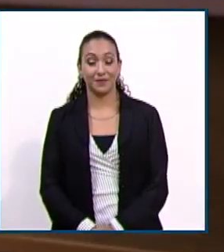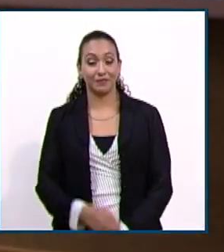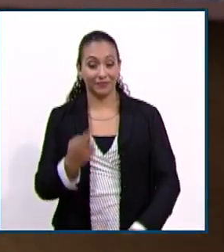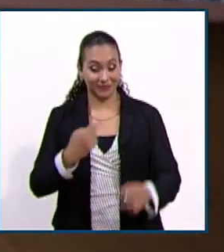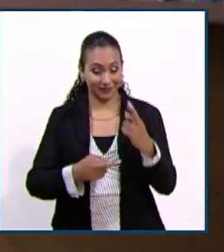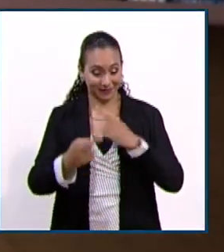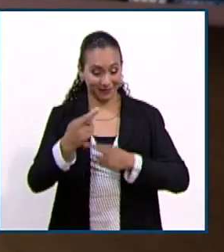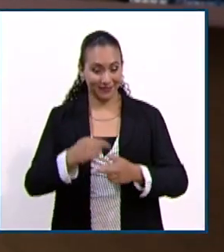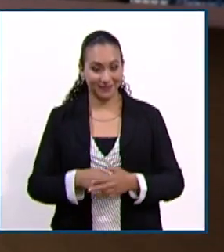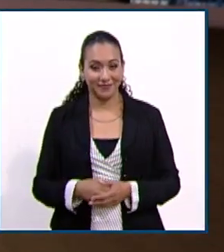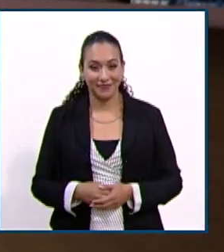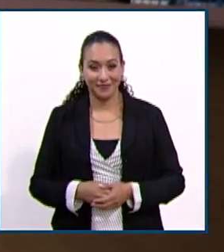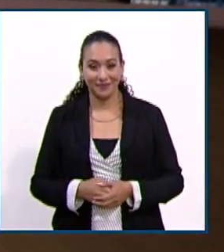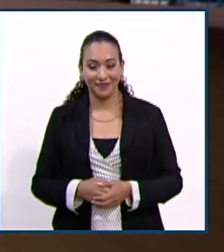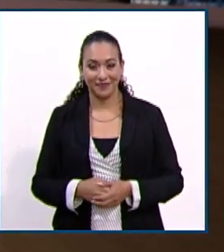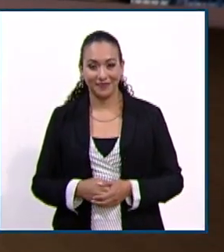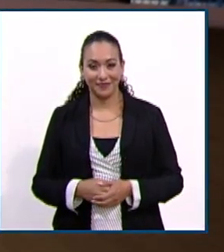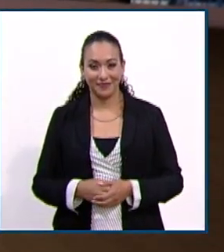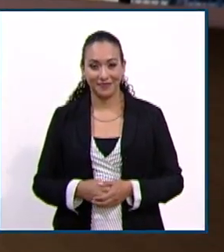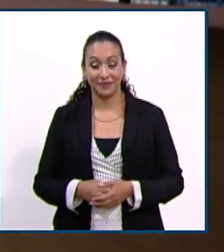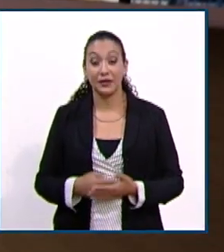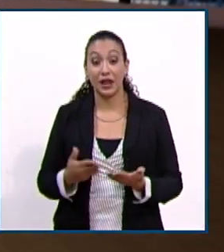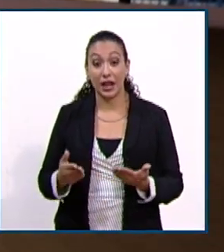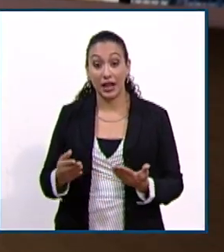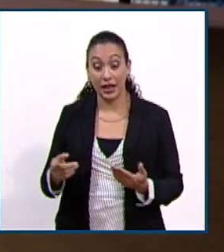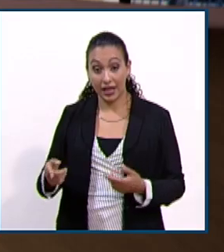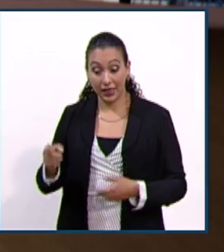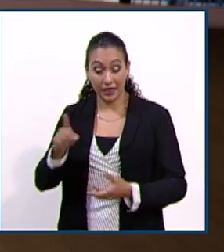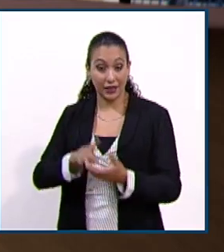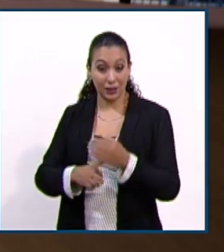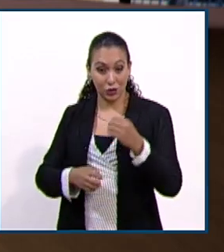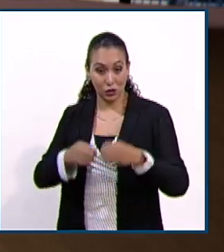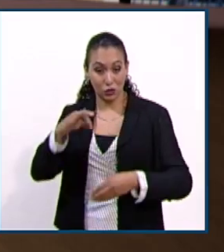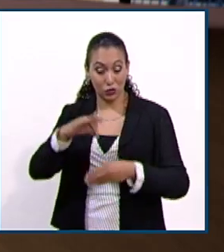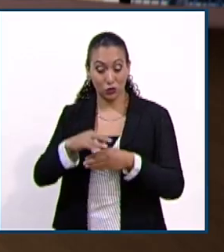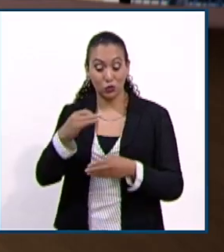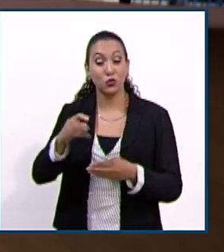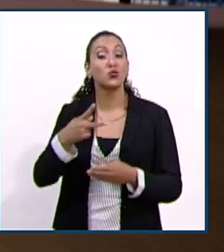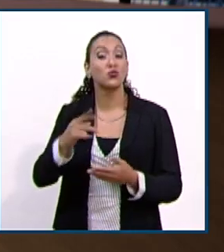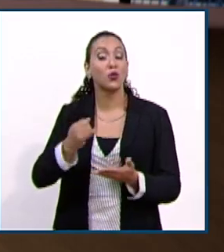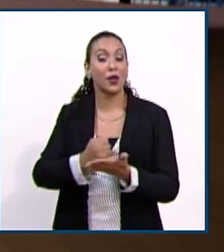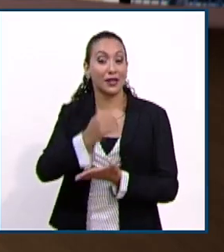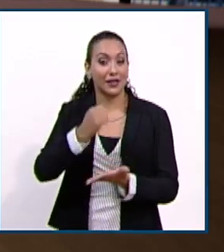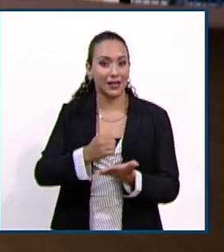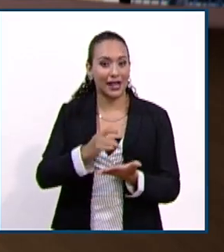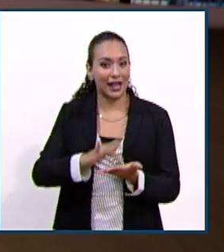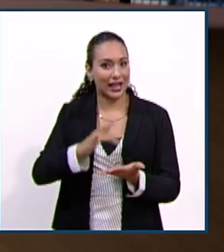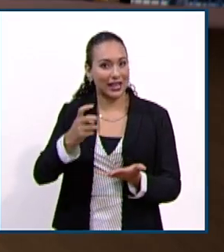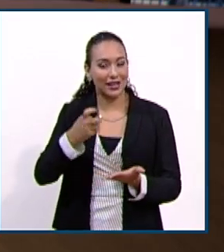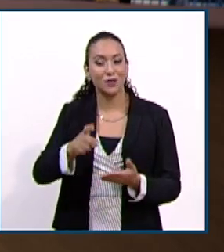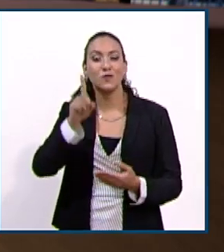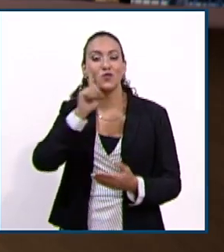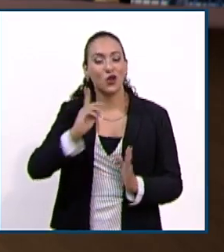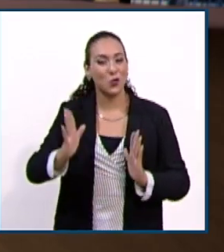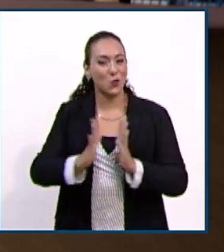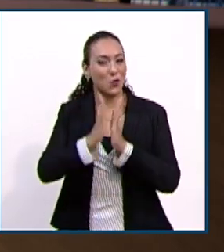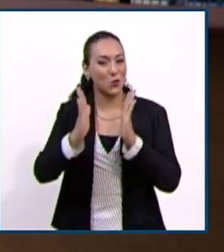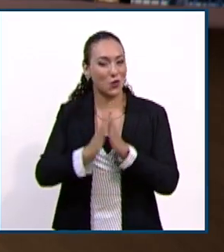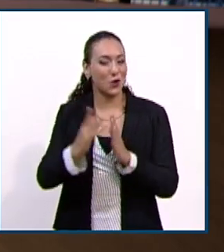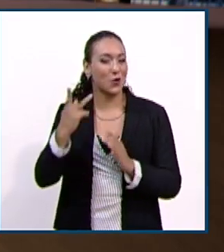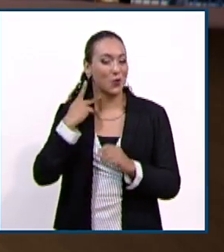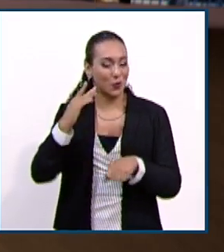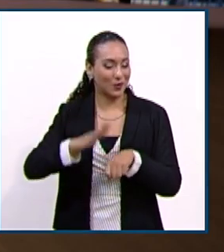Al regresar, gracias a las sentencias del Tribunal Electoral, las mujeres tienen mayor participación